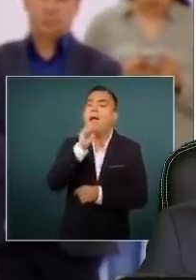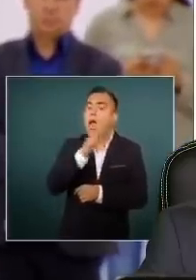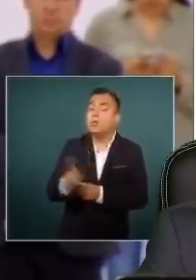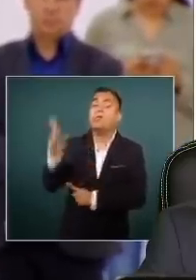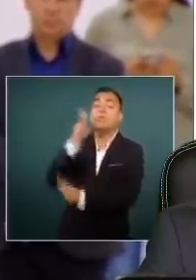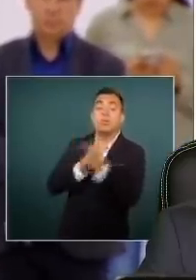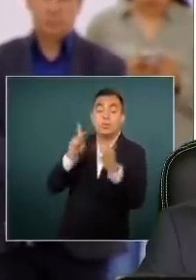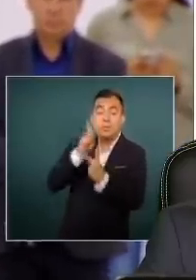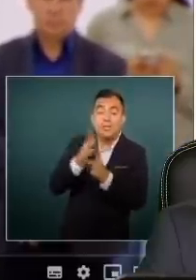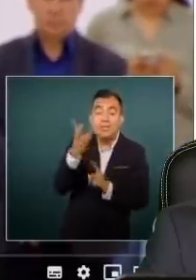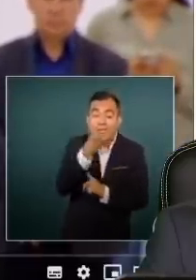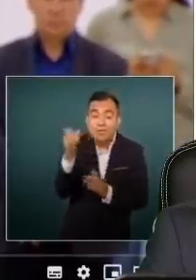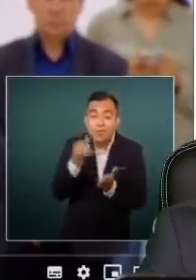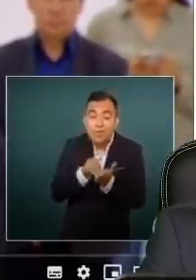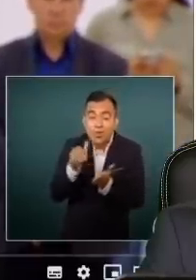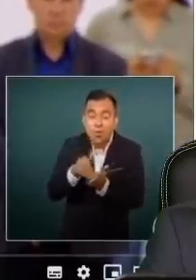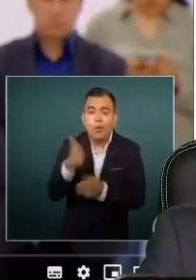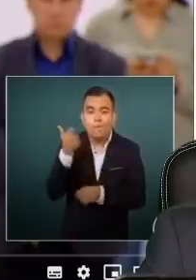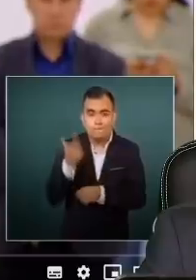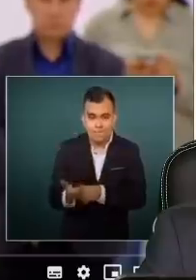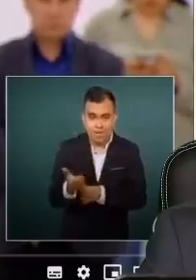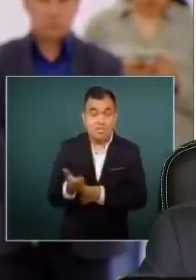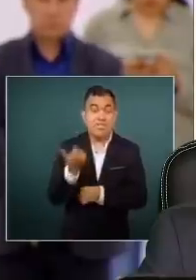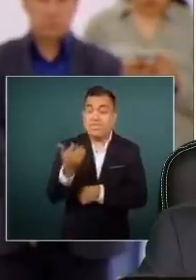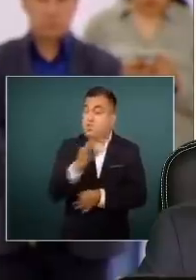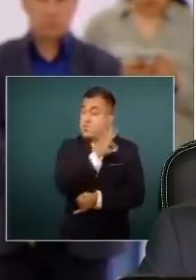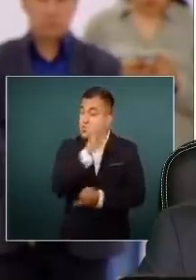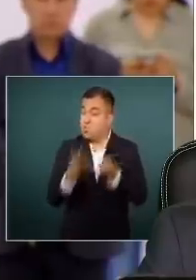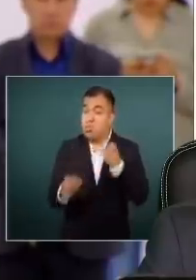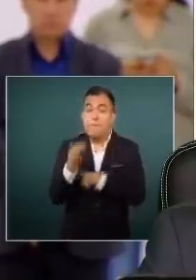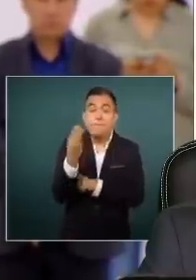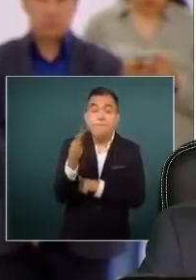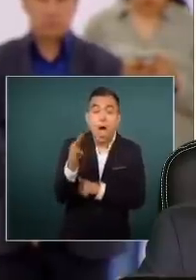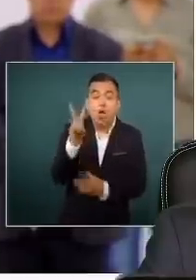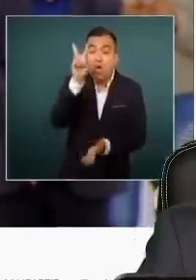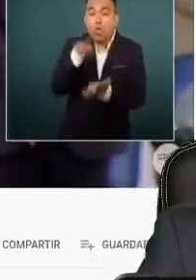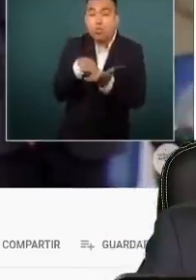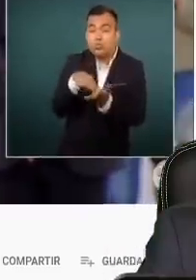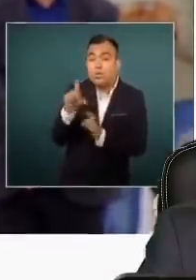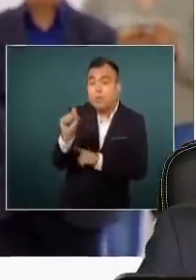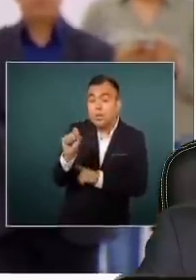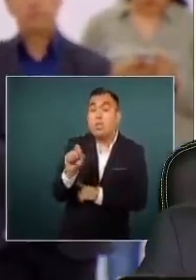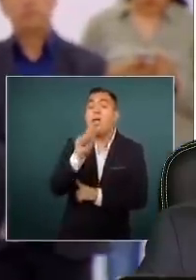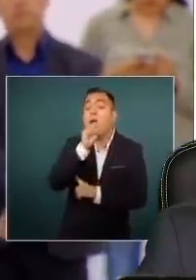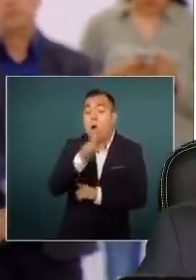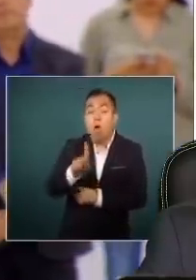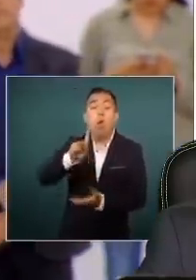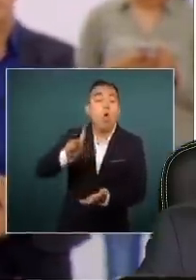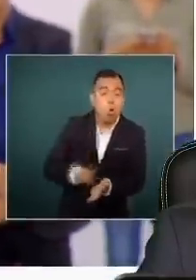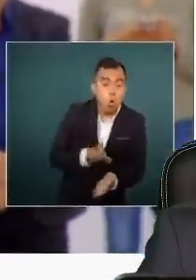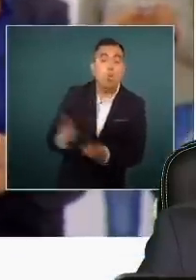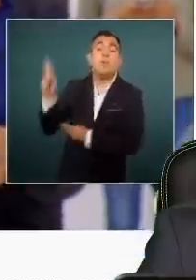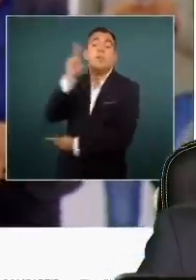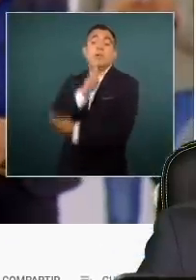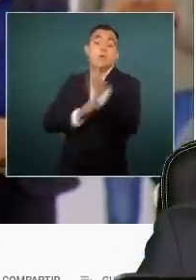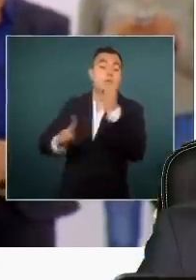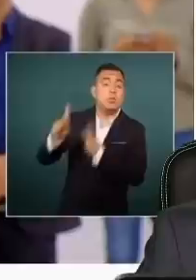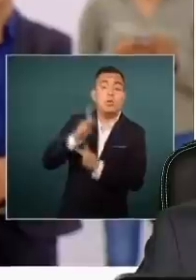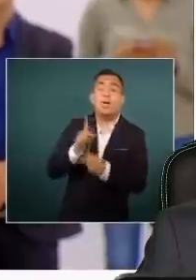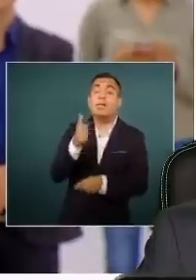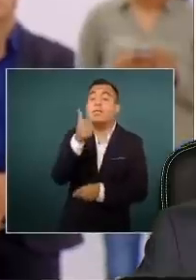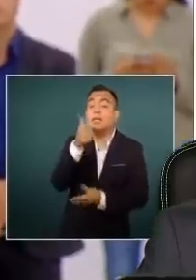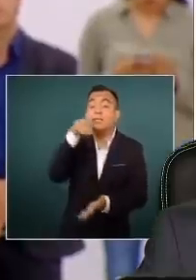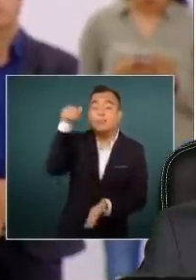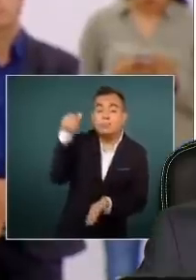préstamo por 300 millones de pesos y para concluir mayo de 2020 jalisco solicita un nuevo préstamo por